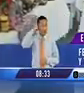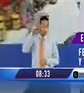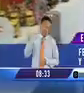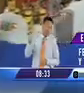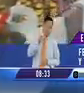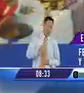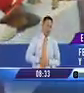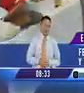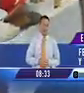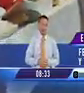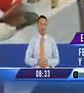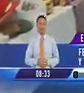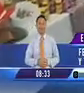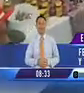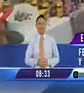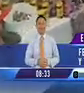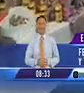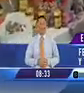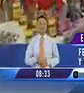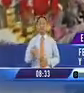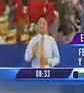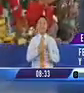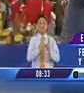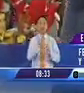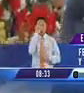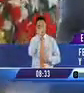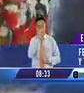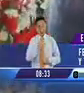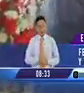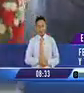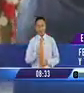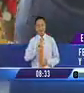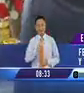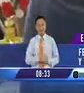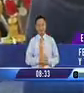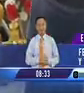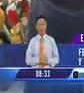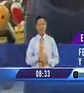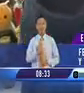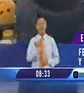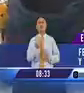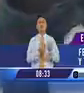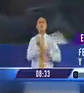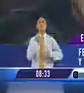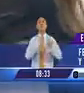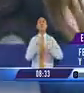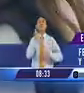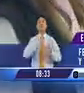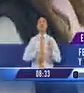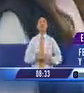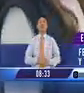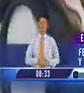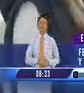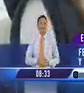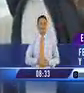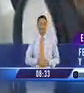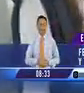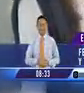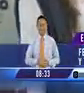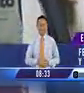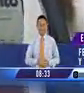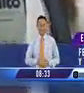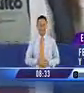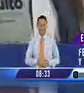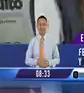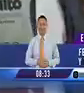acá. Amiga, a ver, mi vecino, usted es la vecina linda. Sí, muy tengo bien. Todos los ¿qué nomás venden ustedes aquí? En Fomic, cerámica, también